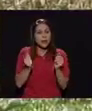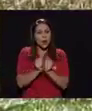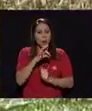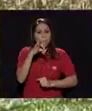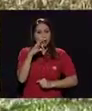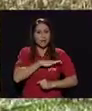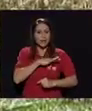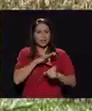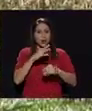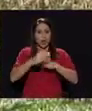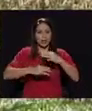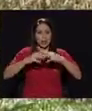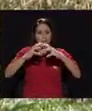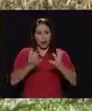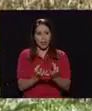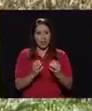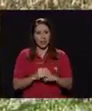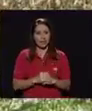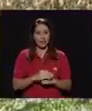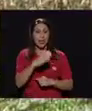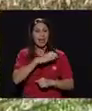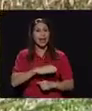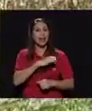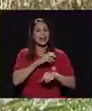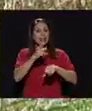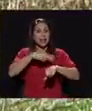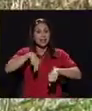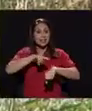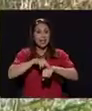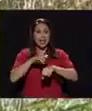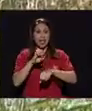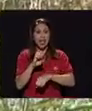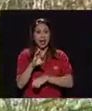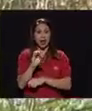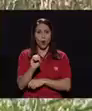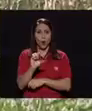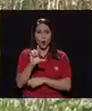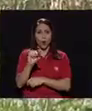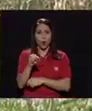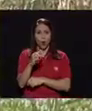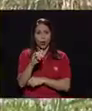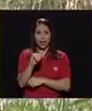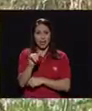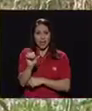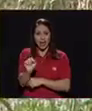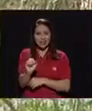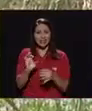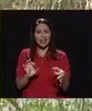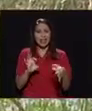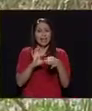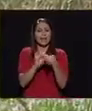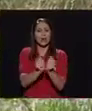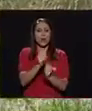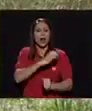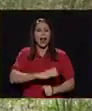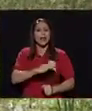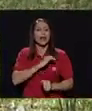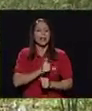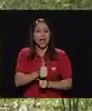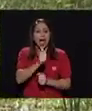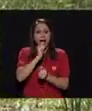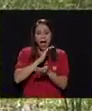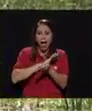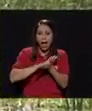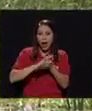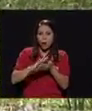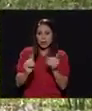con beneficio hacia la humanidad. Las características ecológicas de los humedales, ¿verdad?, tienen que ver con la calidad de las aguas, con